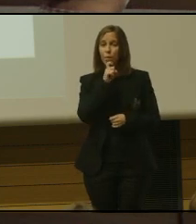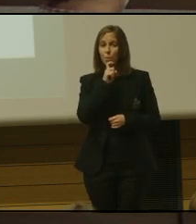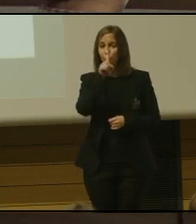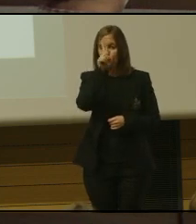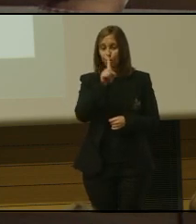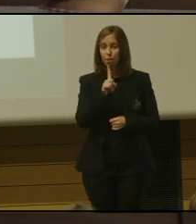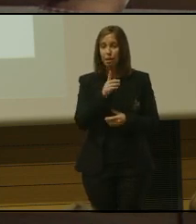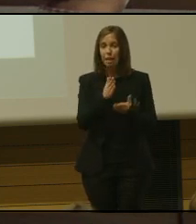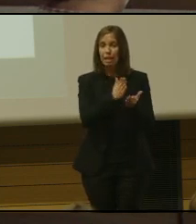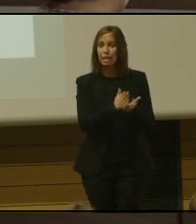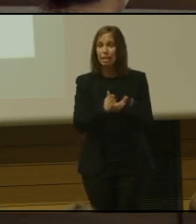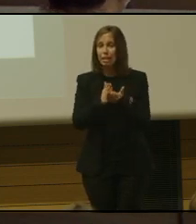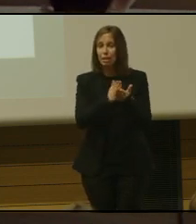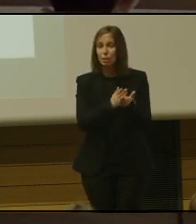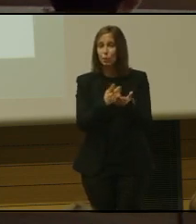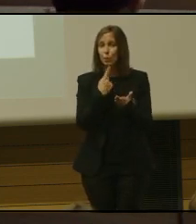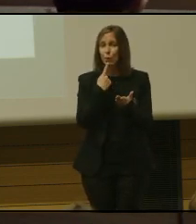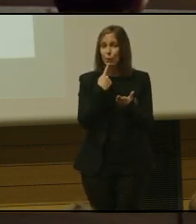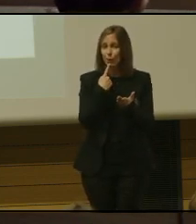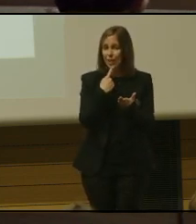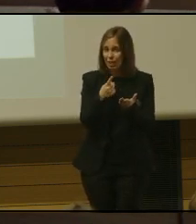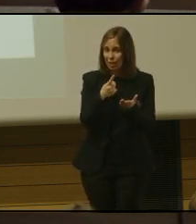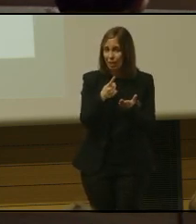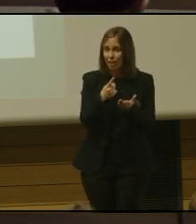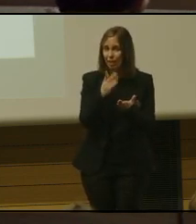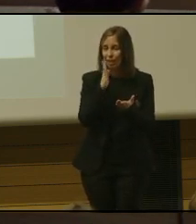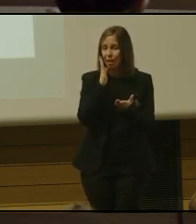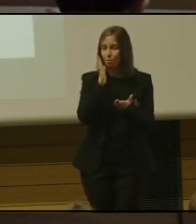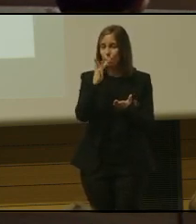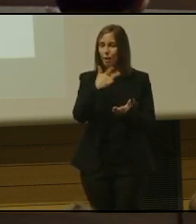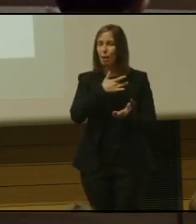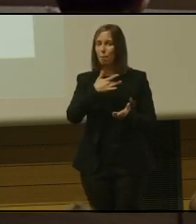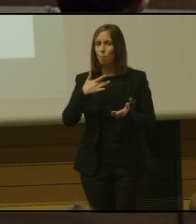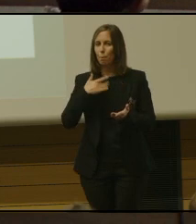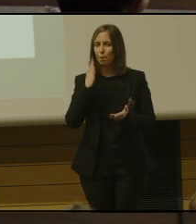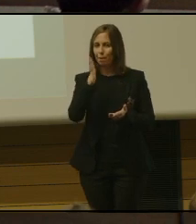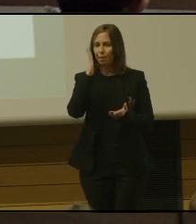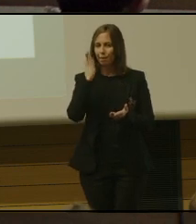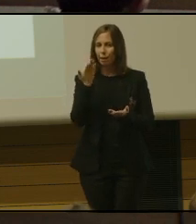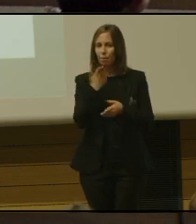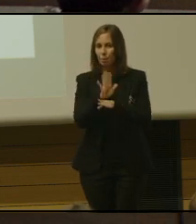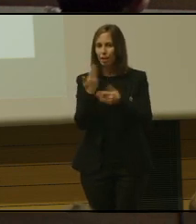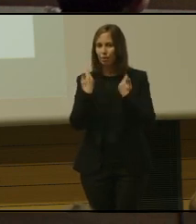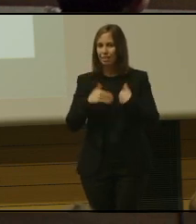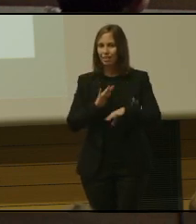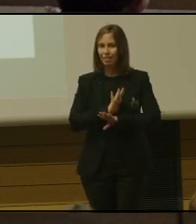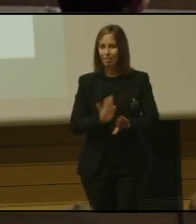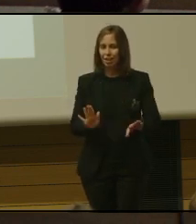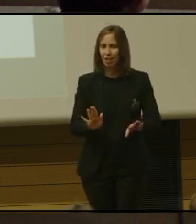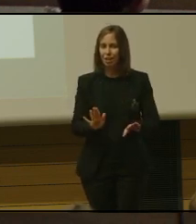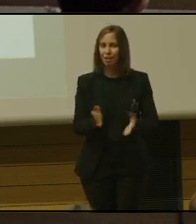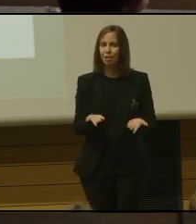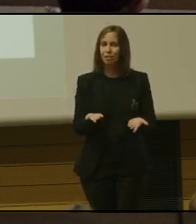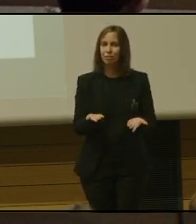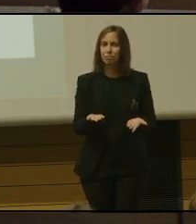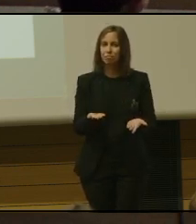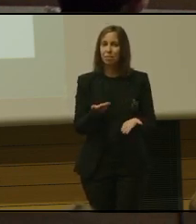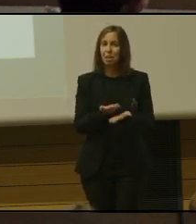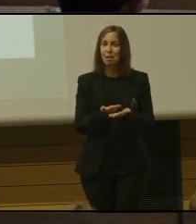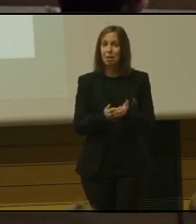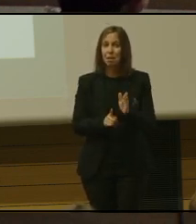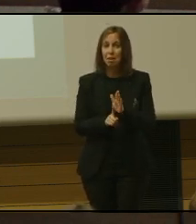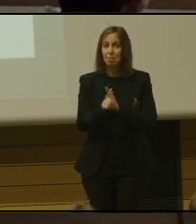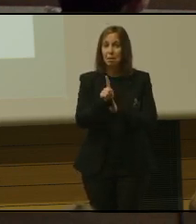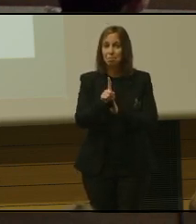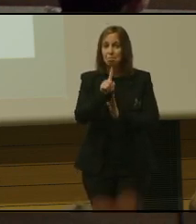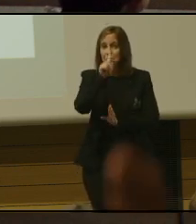Ya hay estudios en los que se ve que hay evidencia de que producen daño pulmonar. Entonces, ¿por qué esa evidencia no va a ir a más?